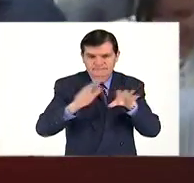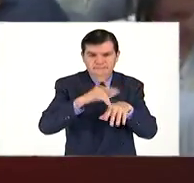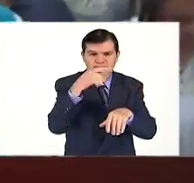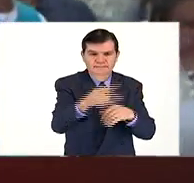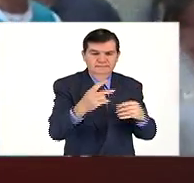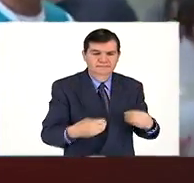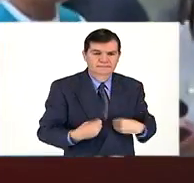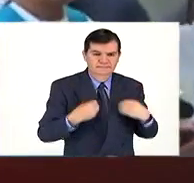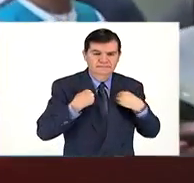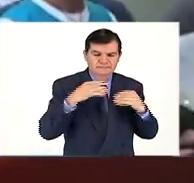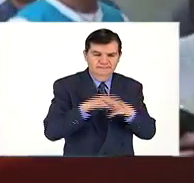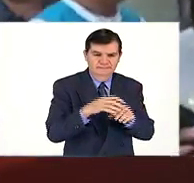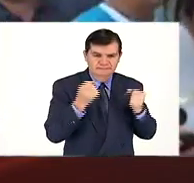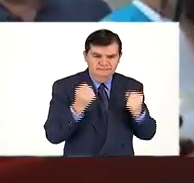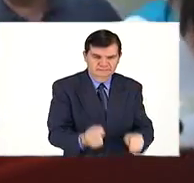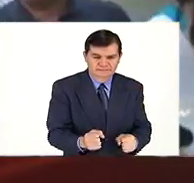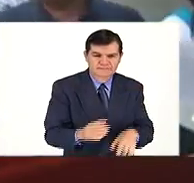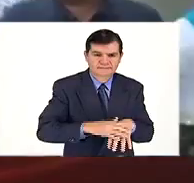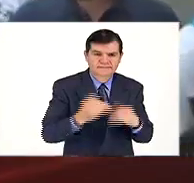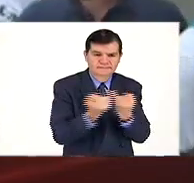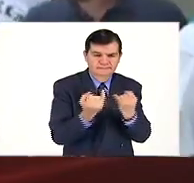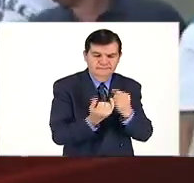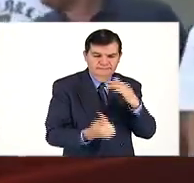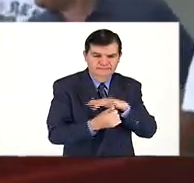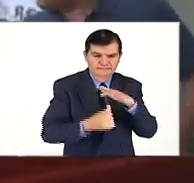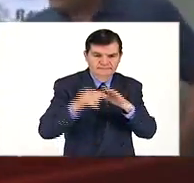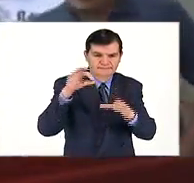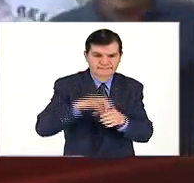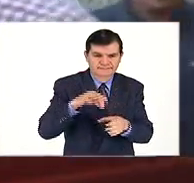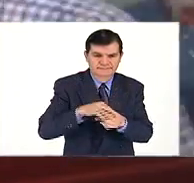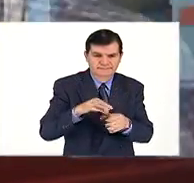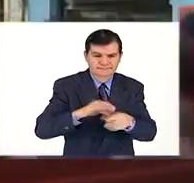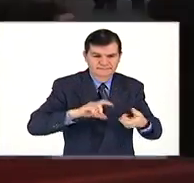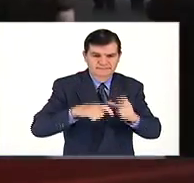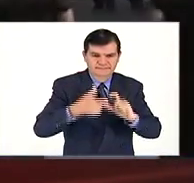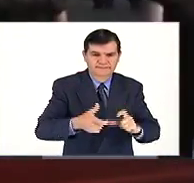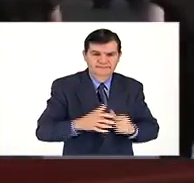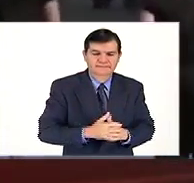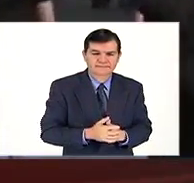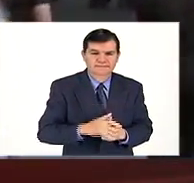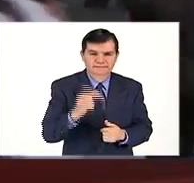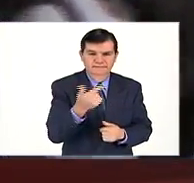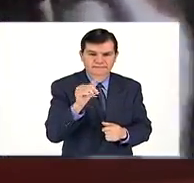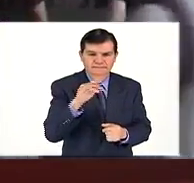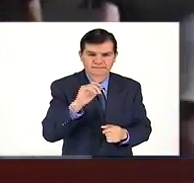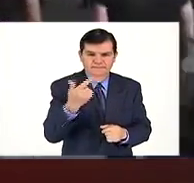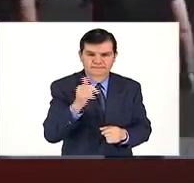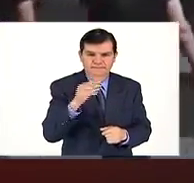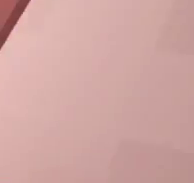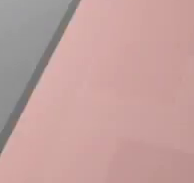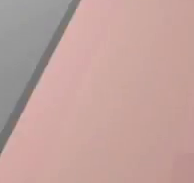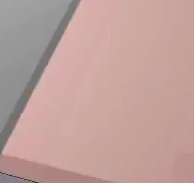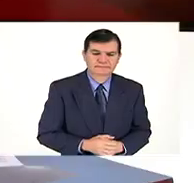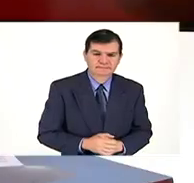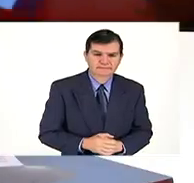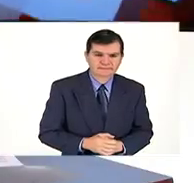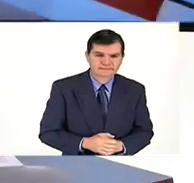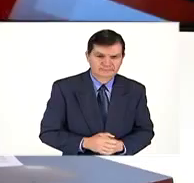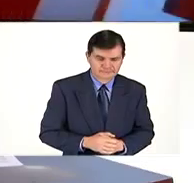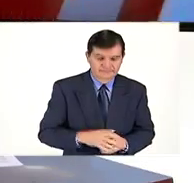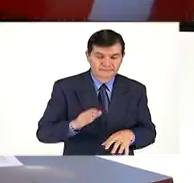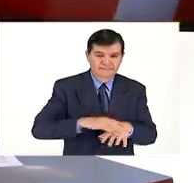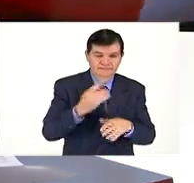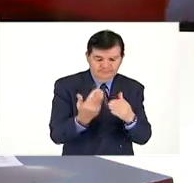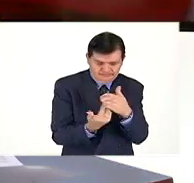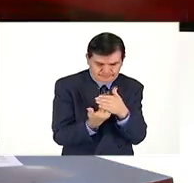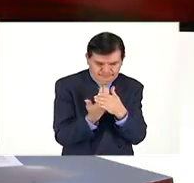garantizar la seguridad, sobre todo en las mesas de votación. Para México al Día, Gustavo Gamboa. A lo largo de